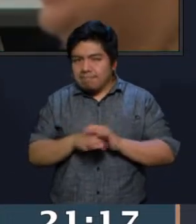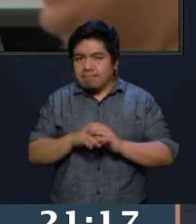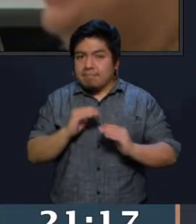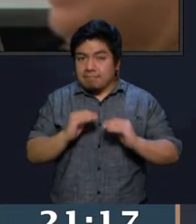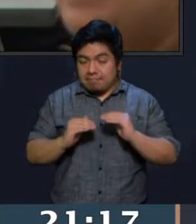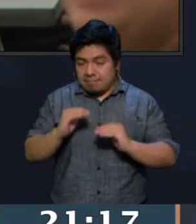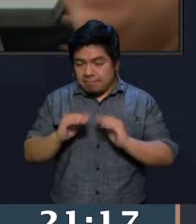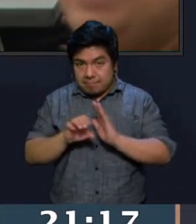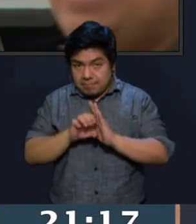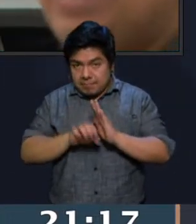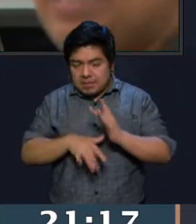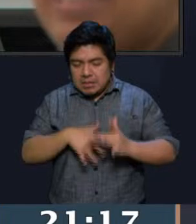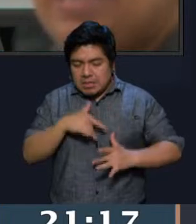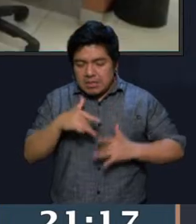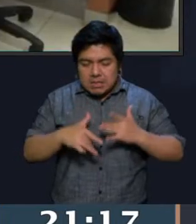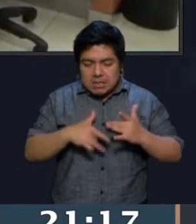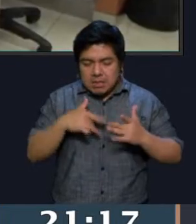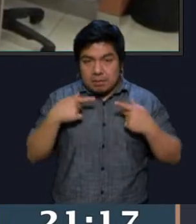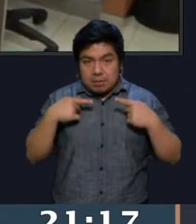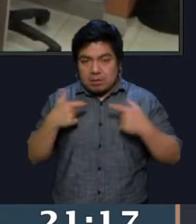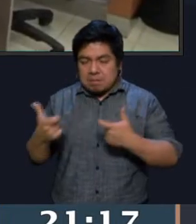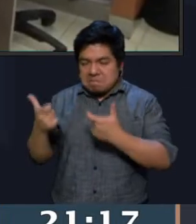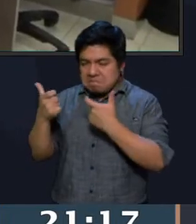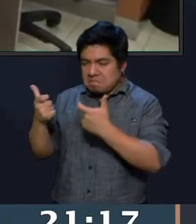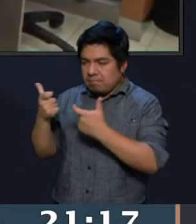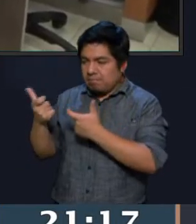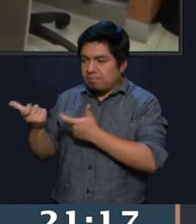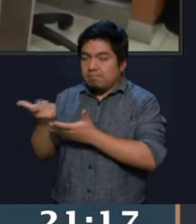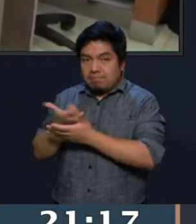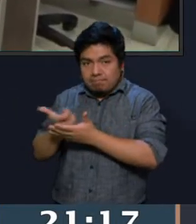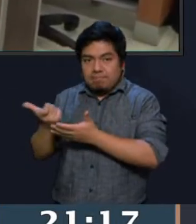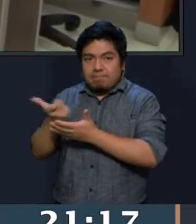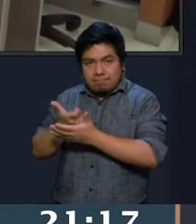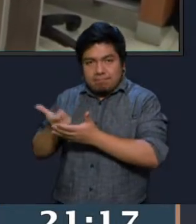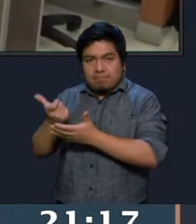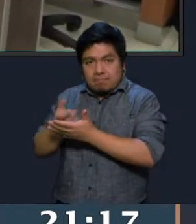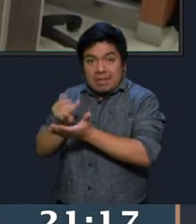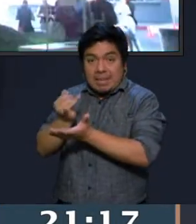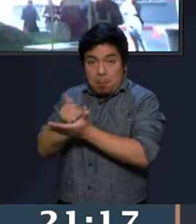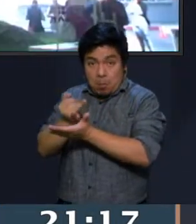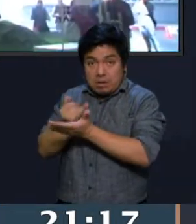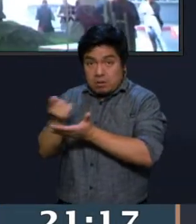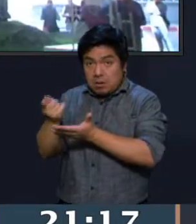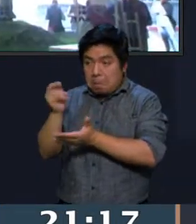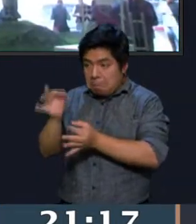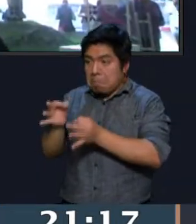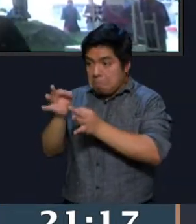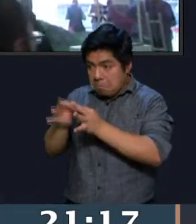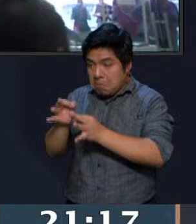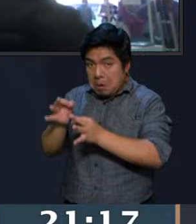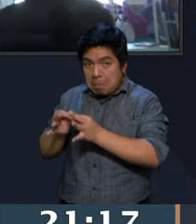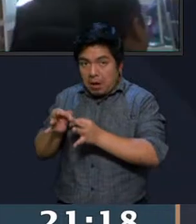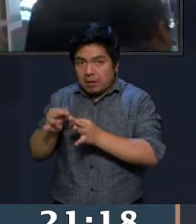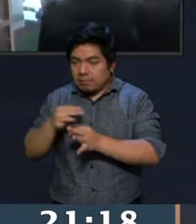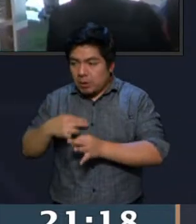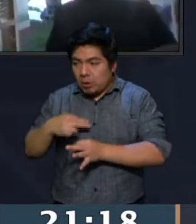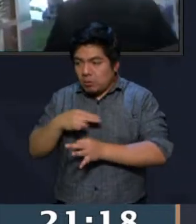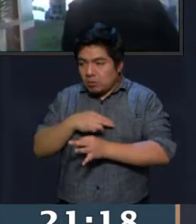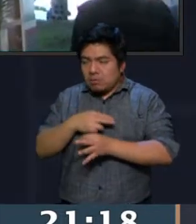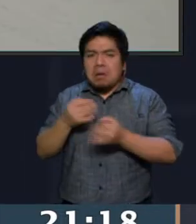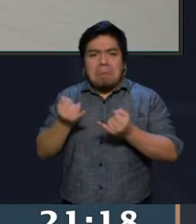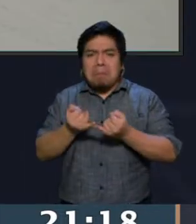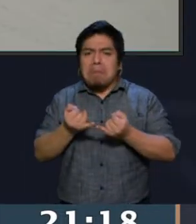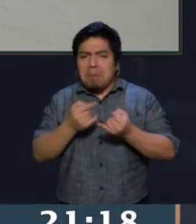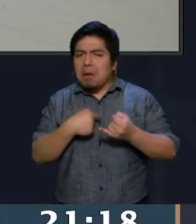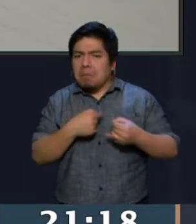medida en que nosotros percibimos que las personas más ricas de la sociedad aportan lo que les toca en términos de impuestos, estamos más dispuestos a contribuir